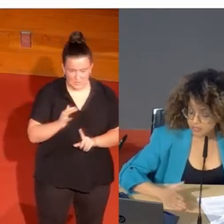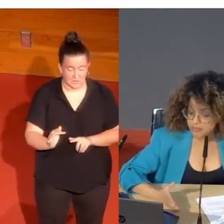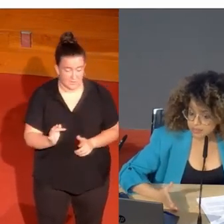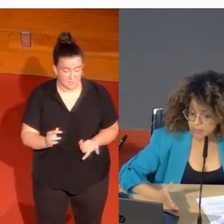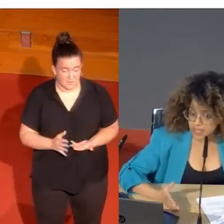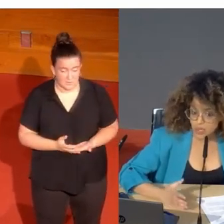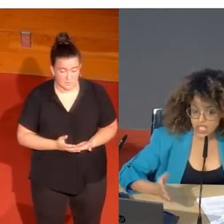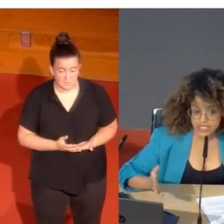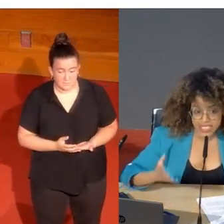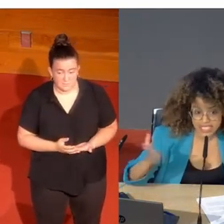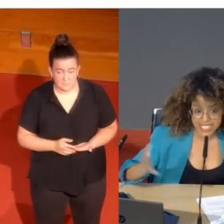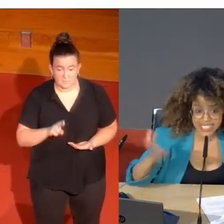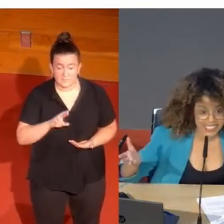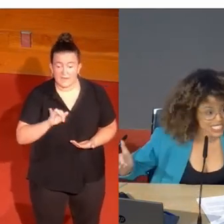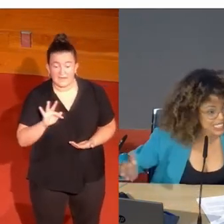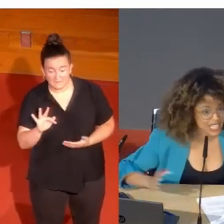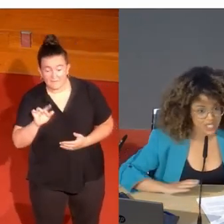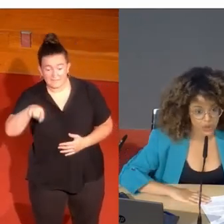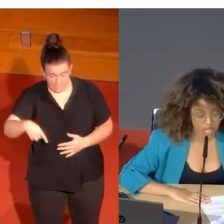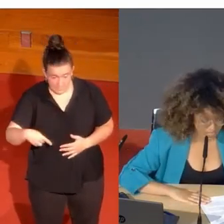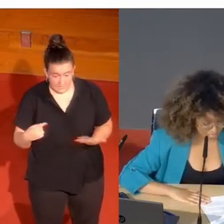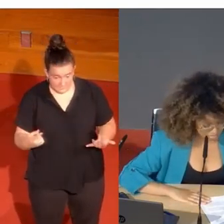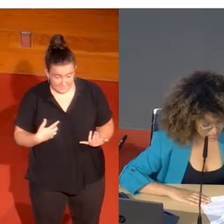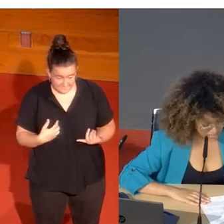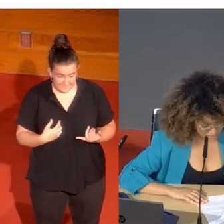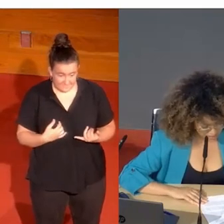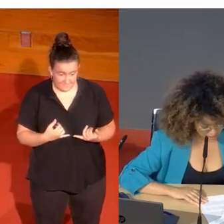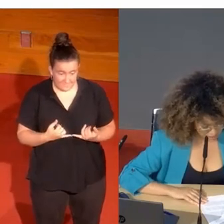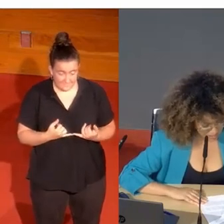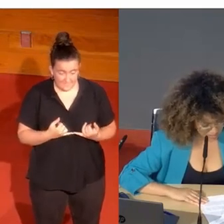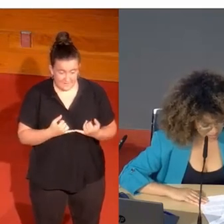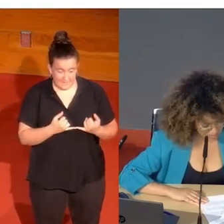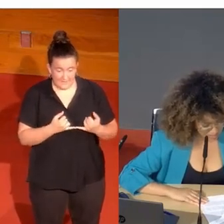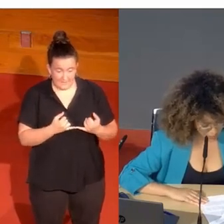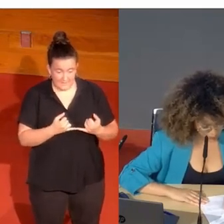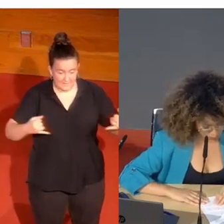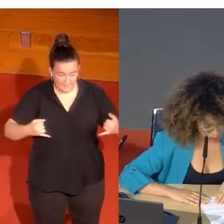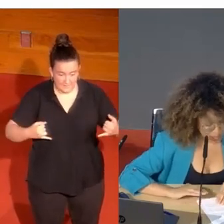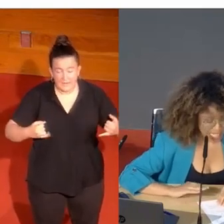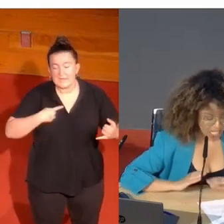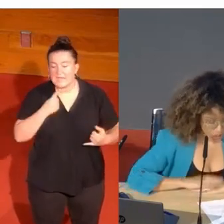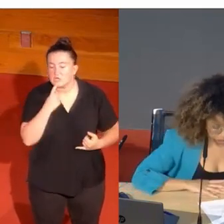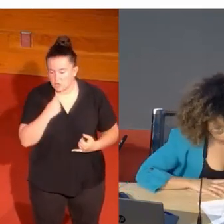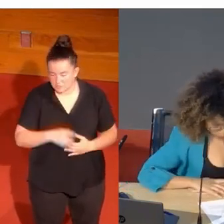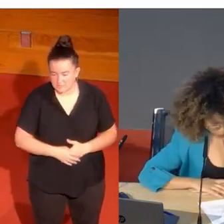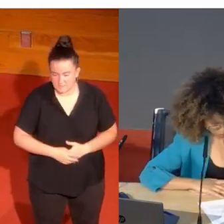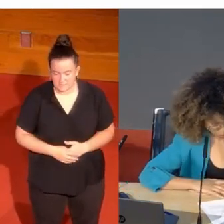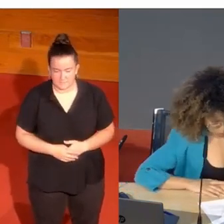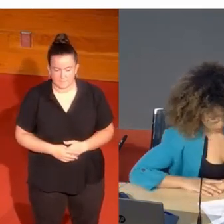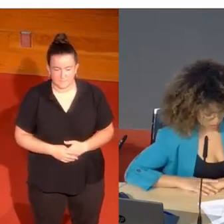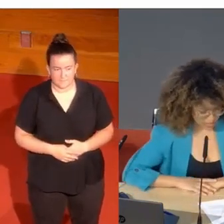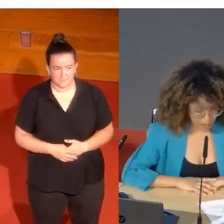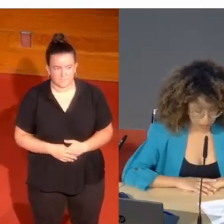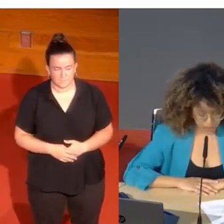eh También de Los grandes de las grandes líneas rojas del régimen de Marruecos entonces Bueno